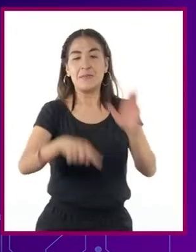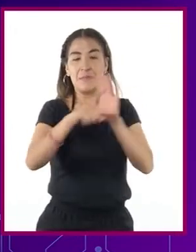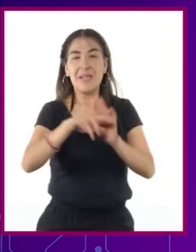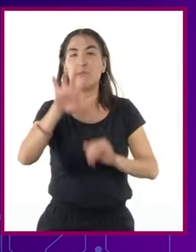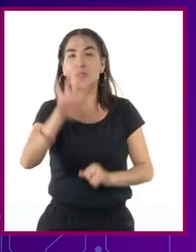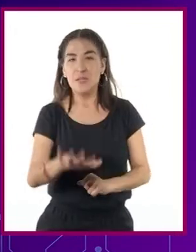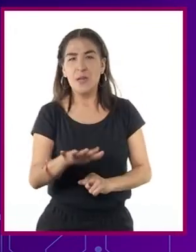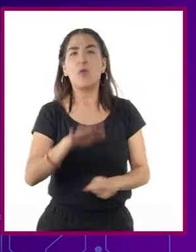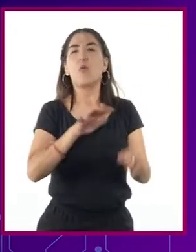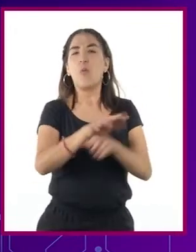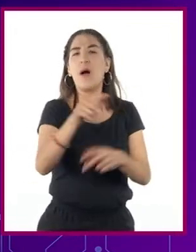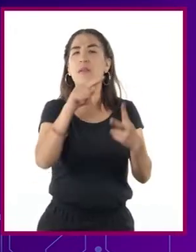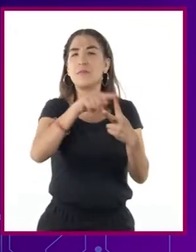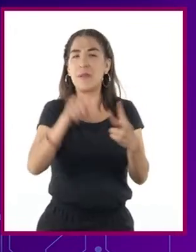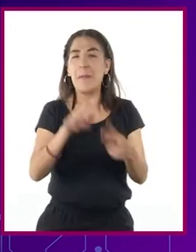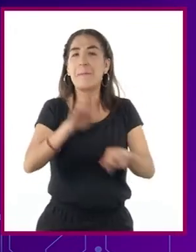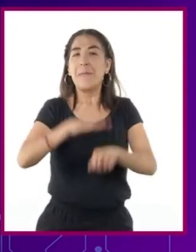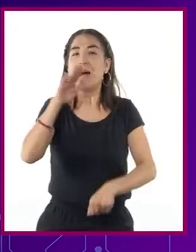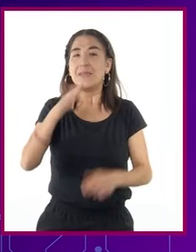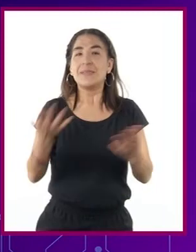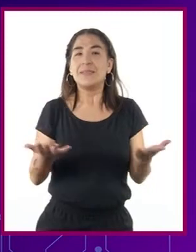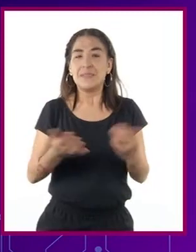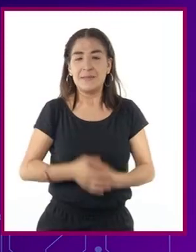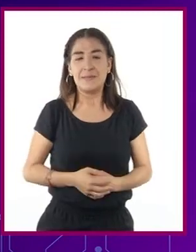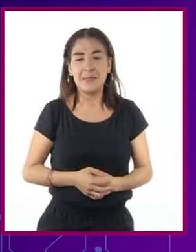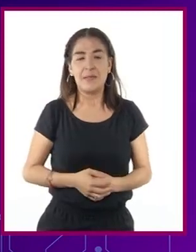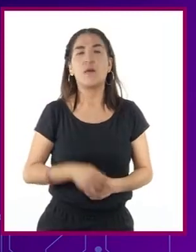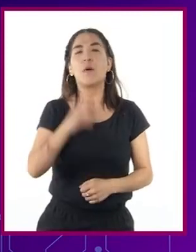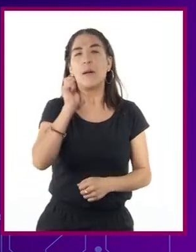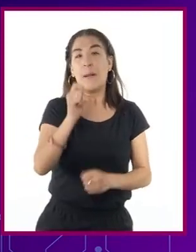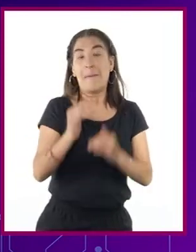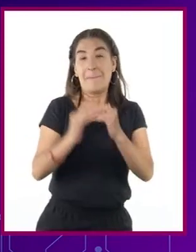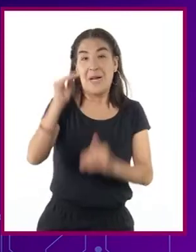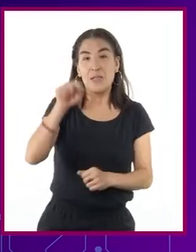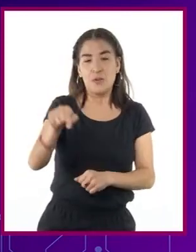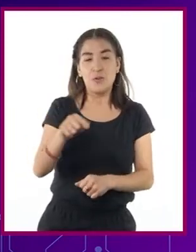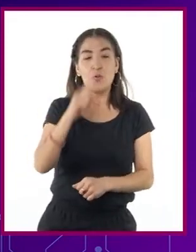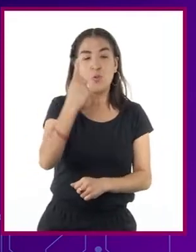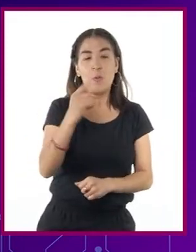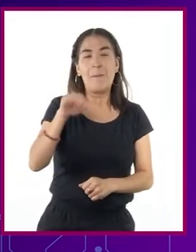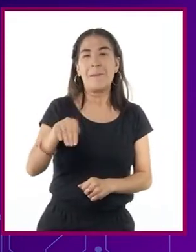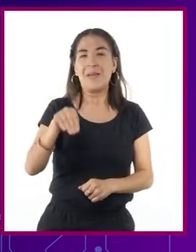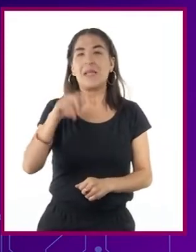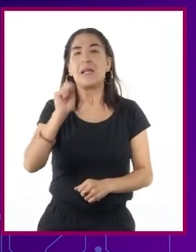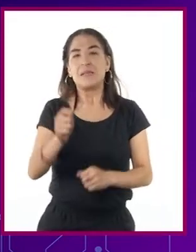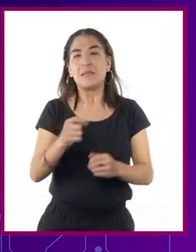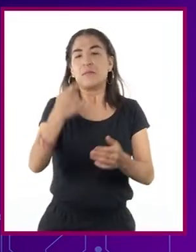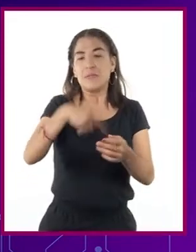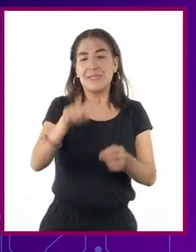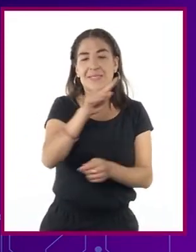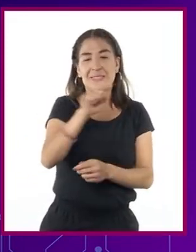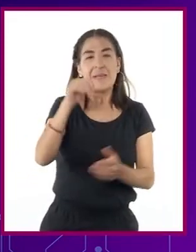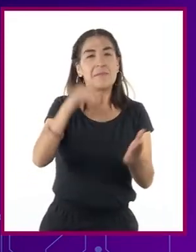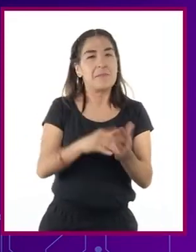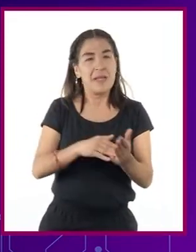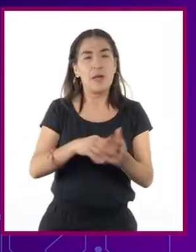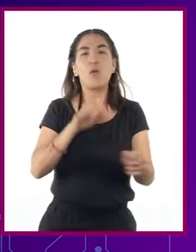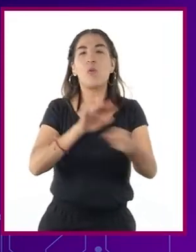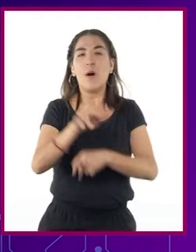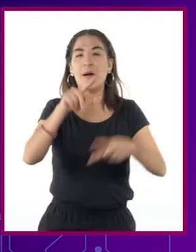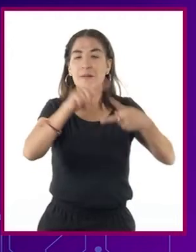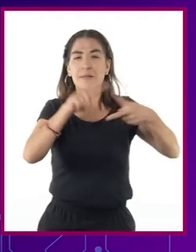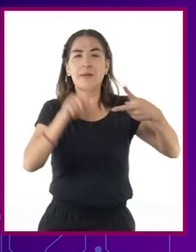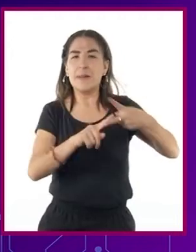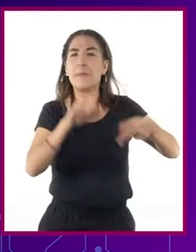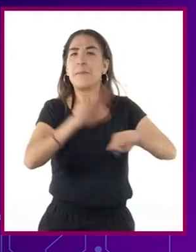mayor? Muy bien, es mayor un milésimo que un 100 milésimo, es decir, la que tiene el exponente mayor, en